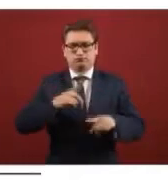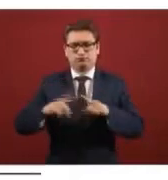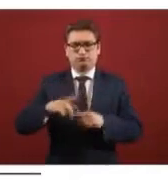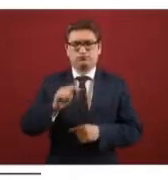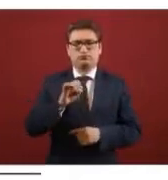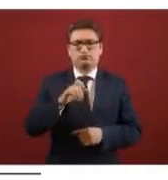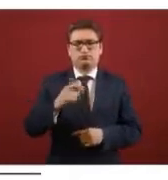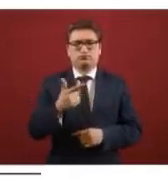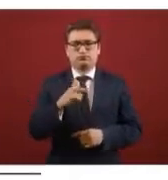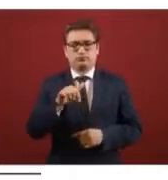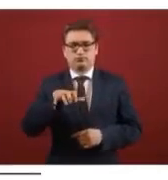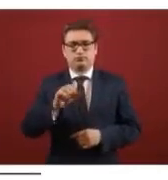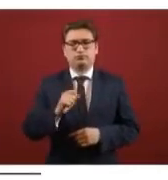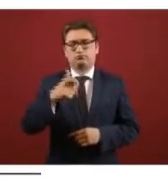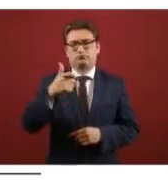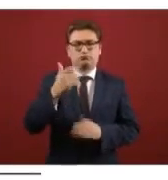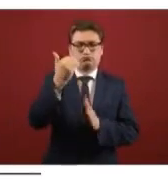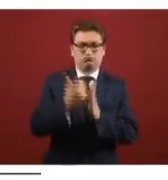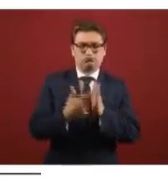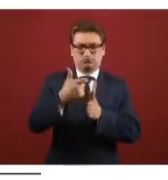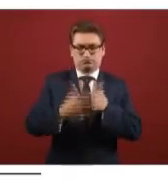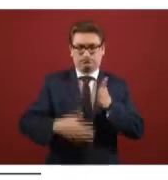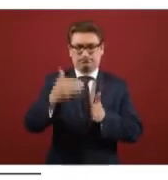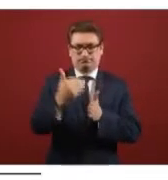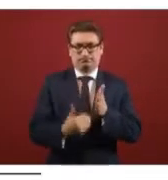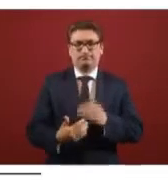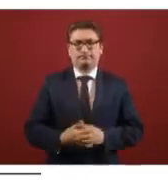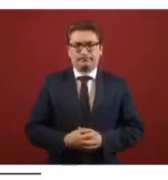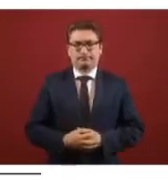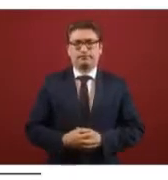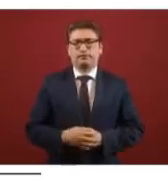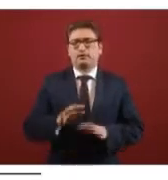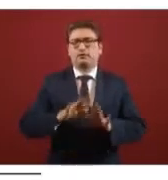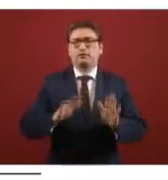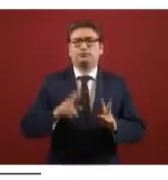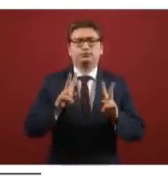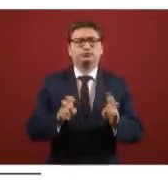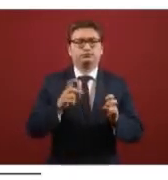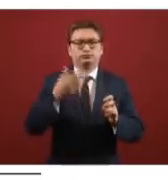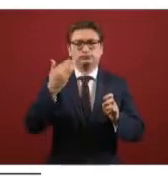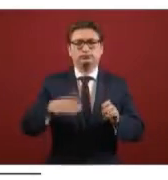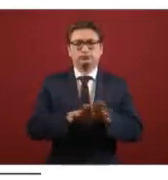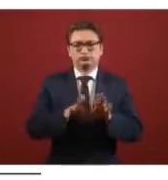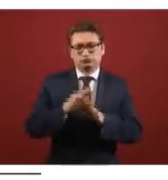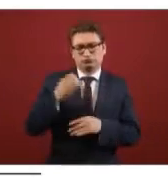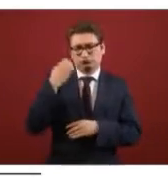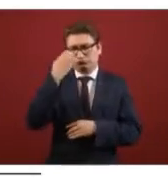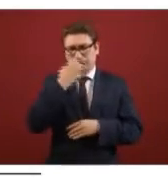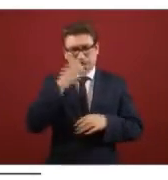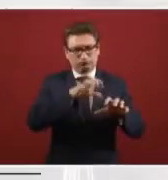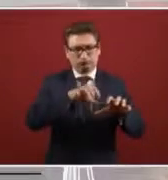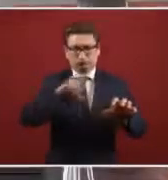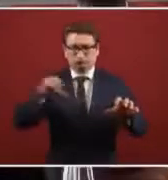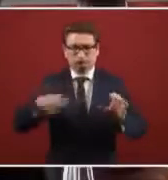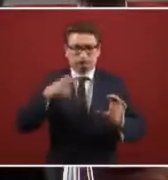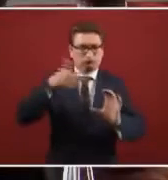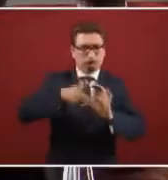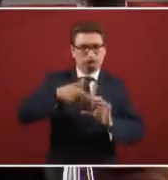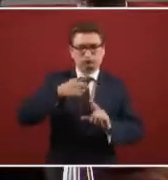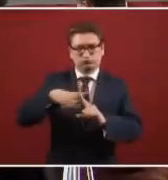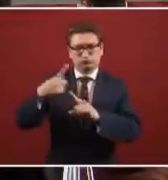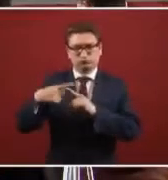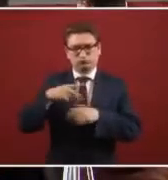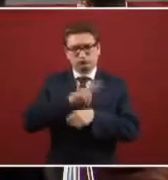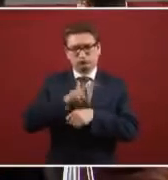gases names son are giving the most los que dan expensive los precios prices. más económicos. En el tema de verificación de Where it comes to estaciones verification de of servicio, stations,